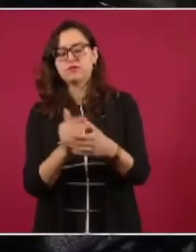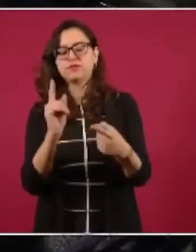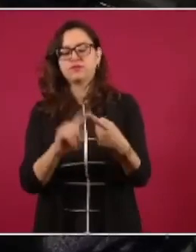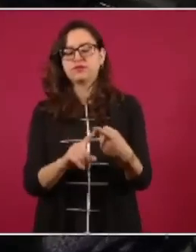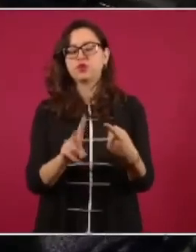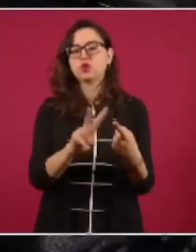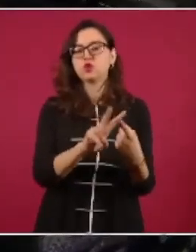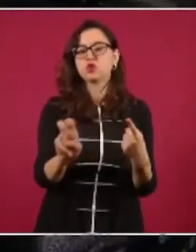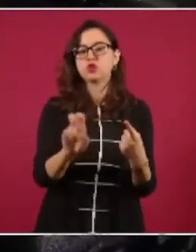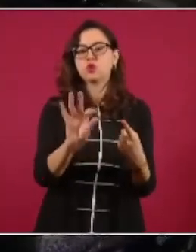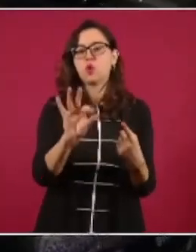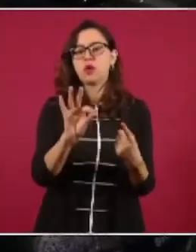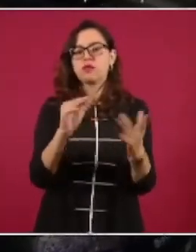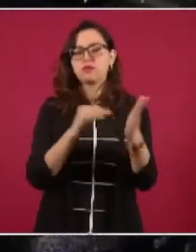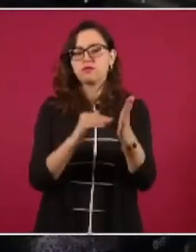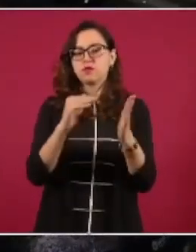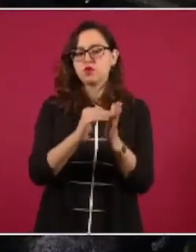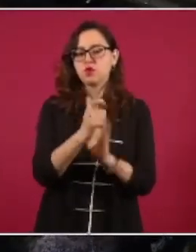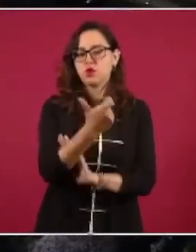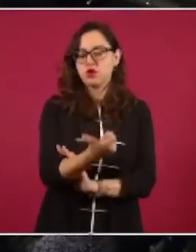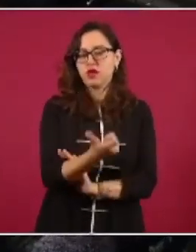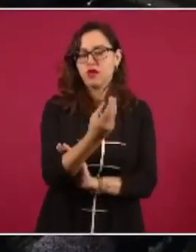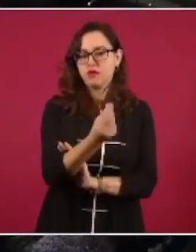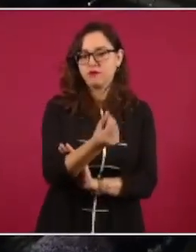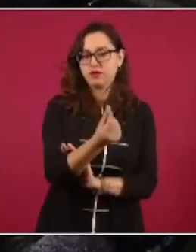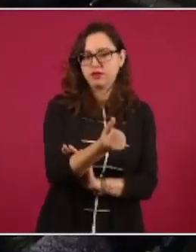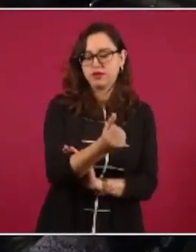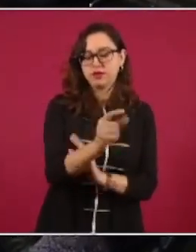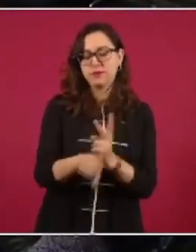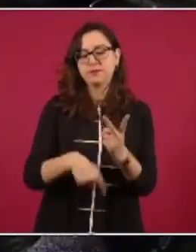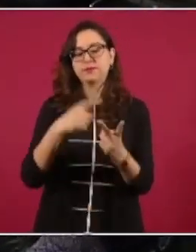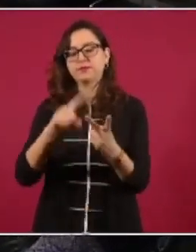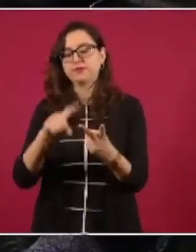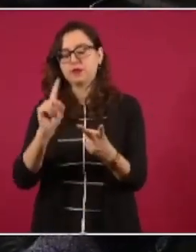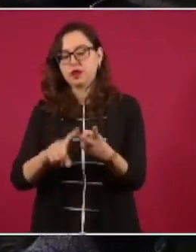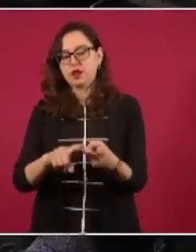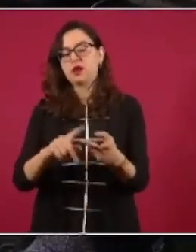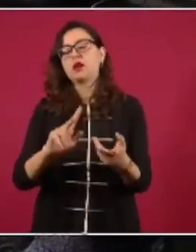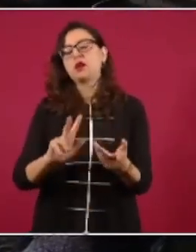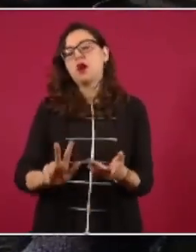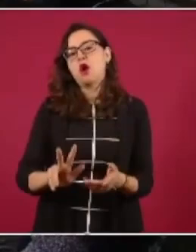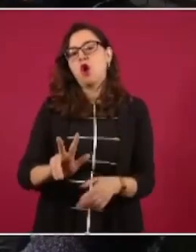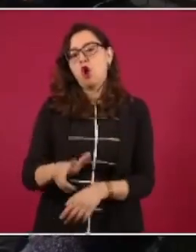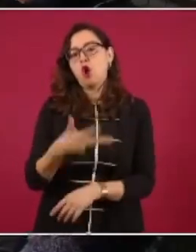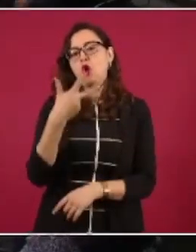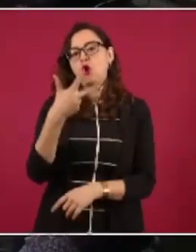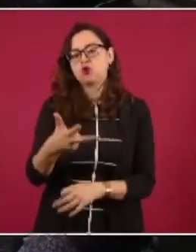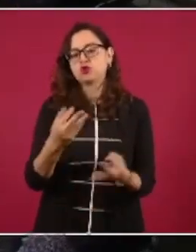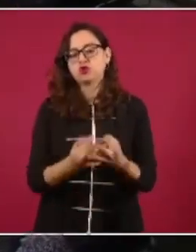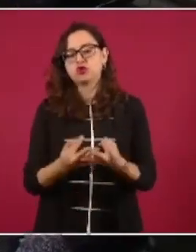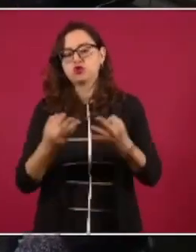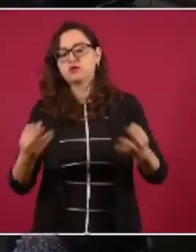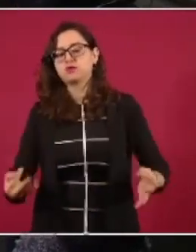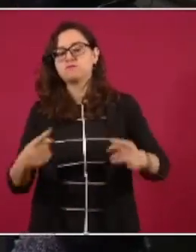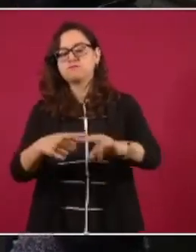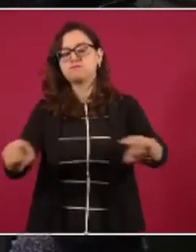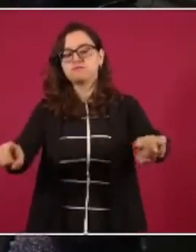240 millones y 8 macrolotes en Playa